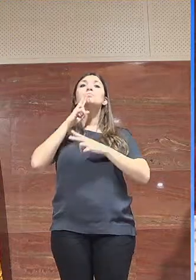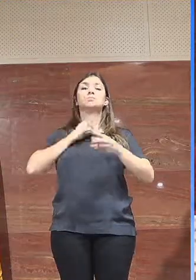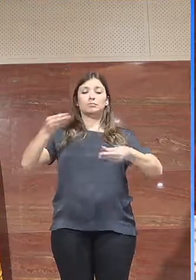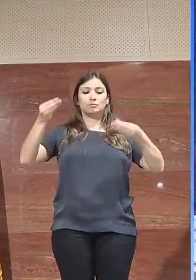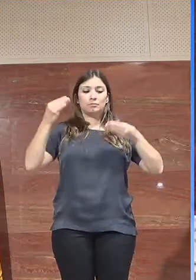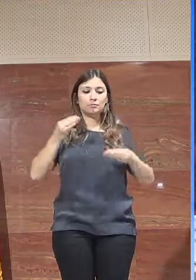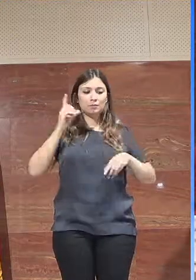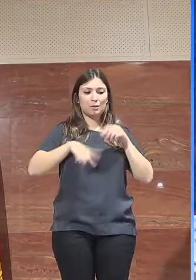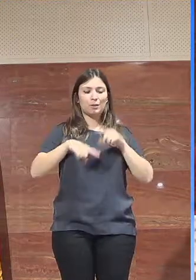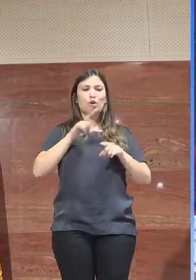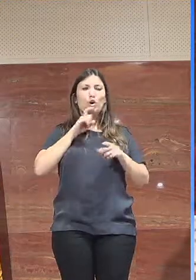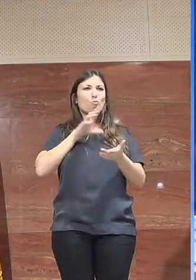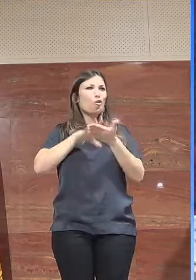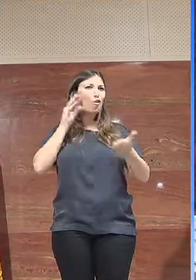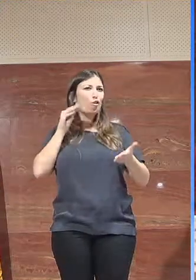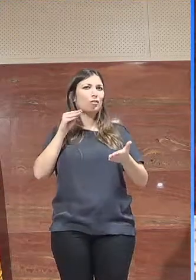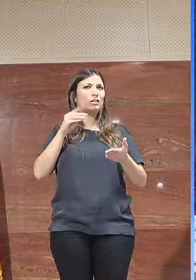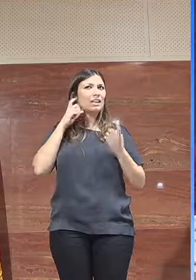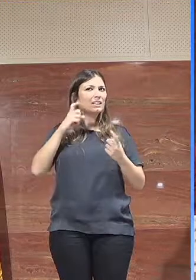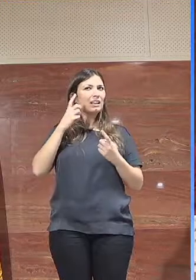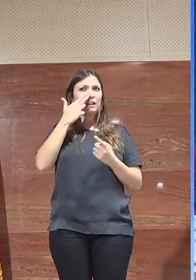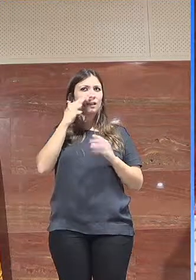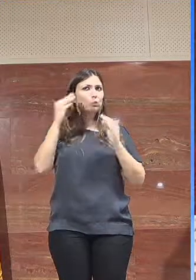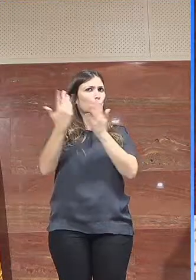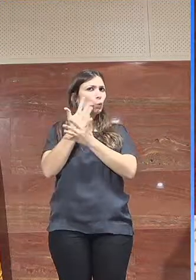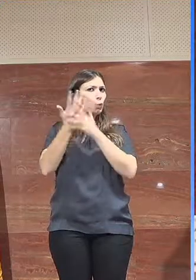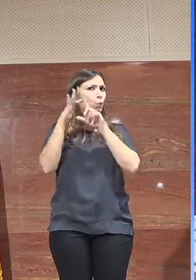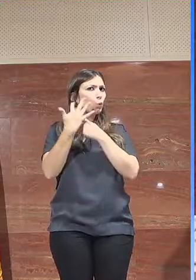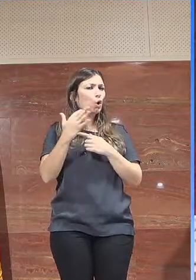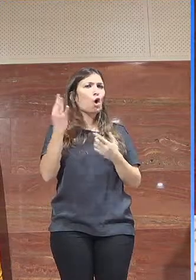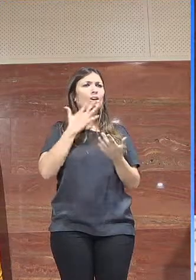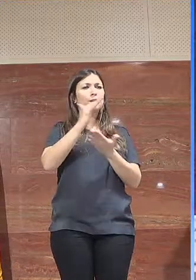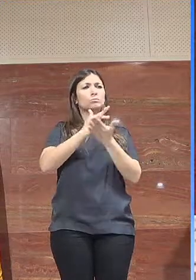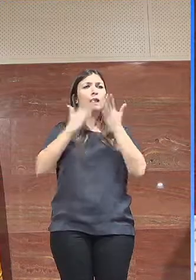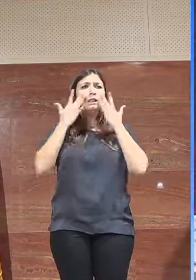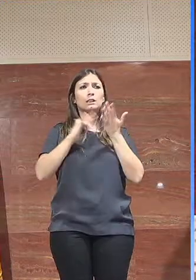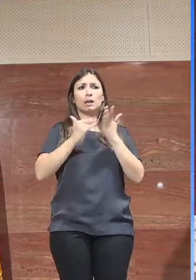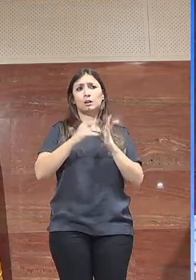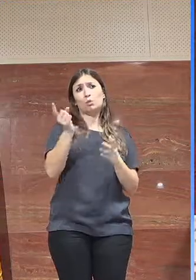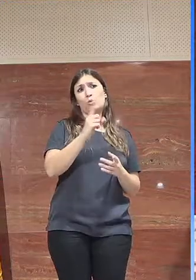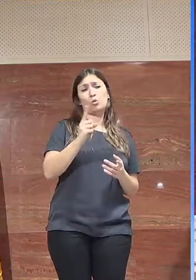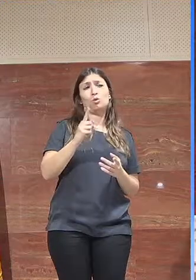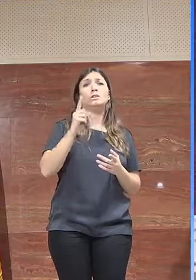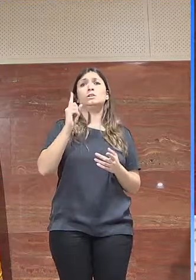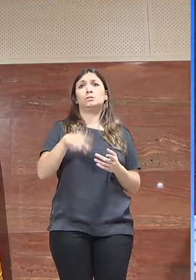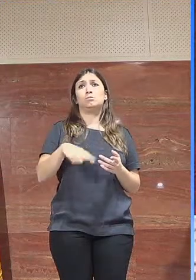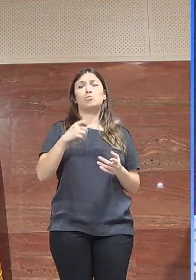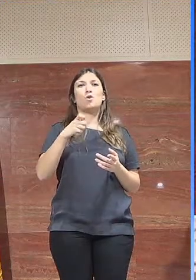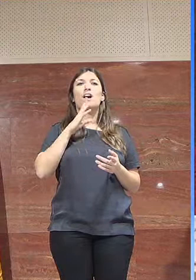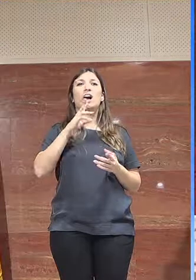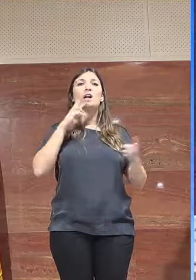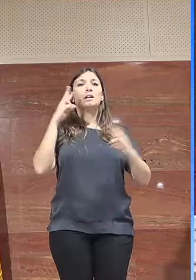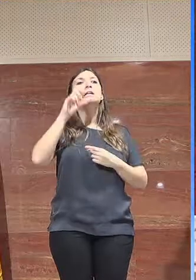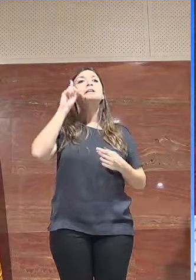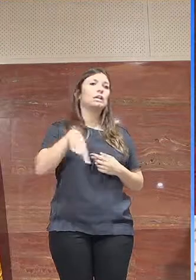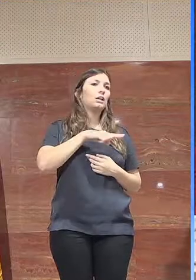Nos interesaba que la gente pudiera describir su situación, que no fuera un cuestionario técnico. También huíamos un poco de las respuestas sí o